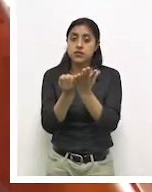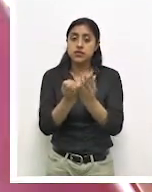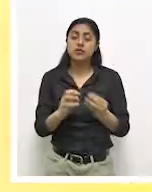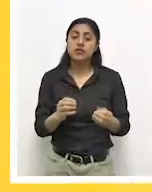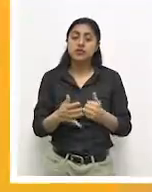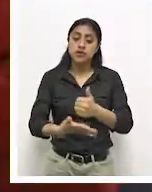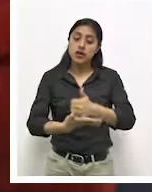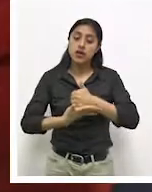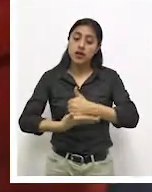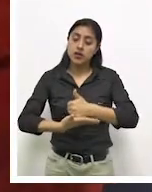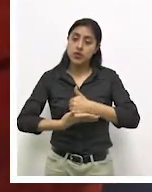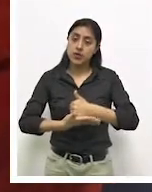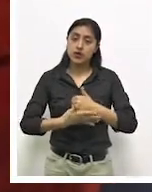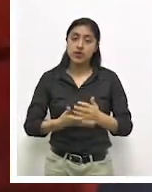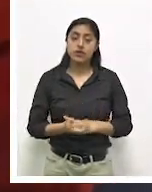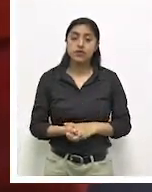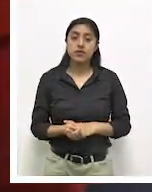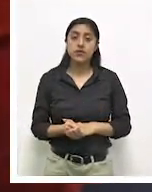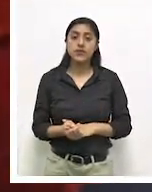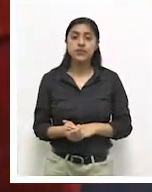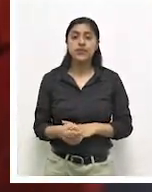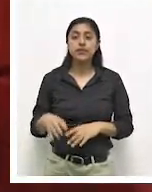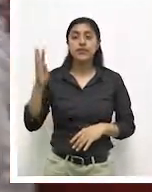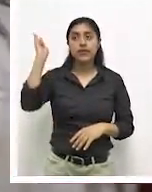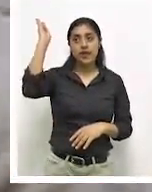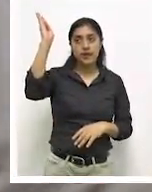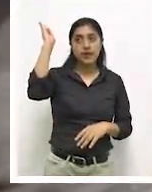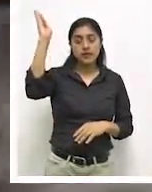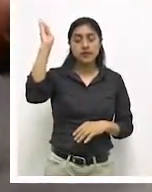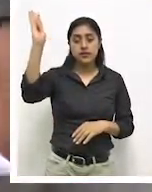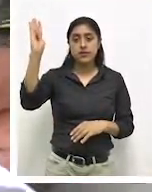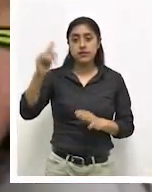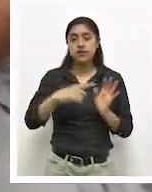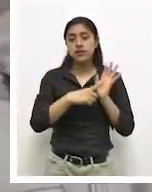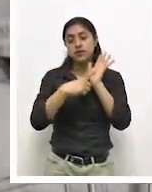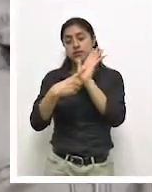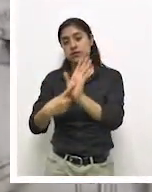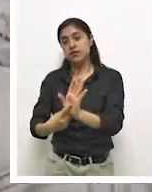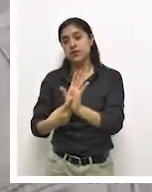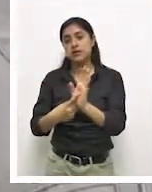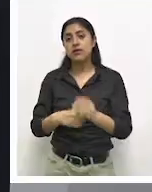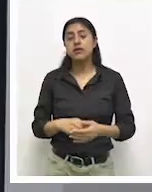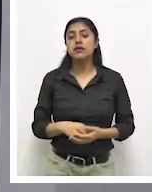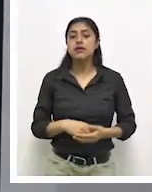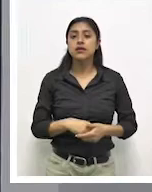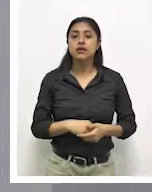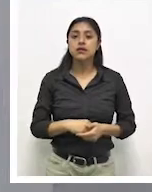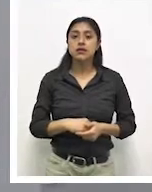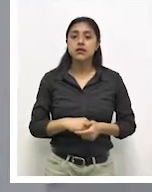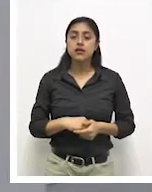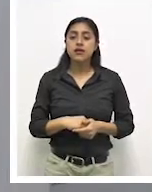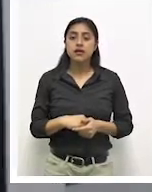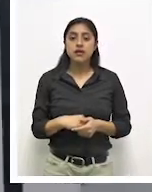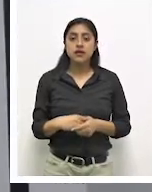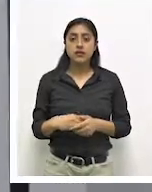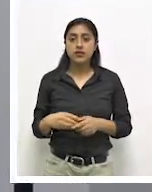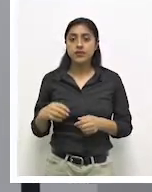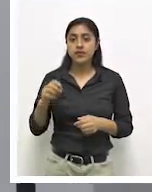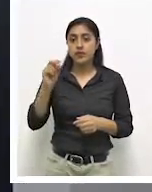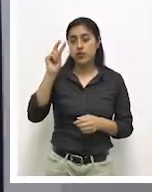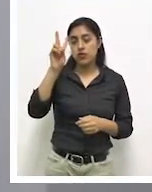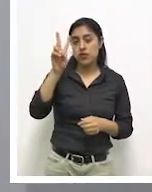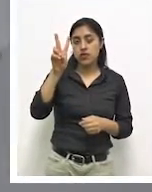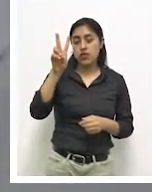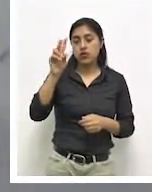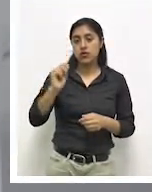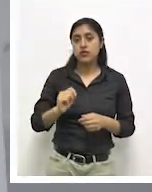documento. Esas capacitaciones de las que habla Jorge Mario ahora lo respaldan, pues ha obtenido 2 títulos que